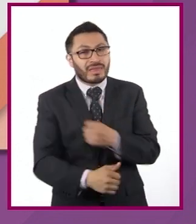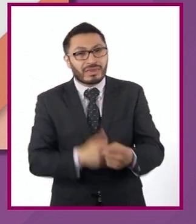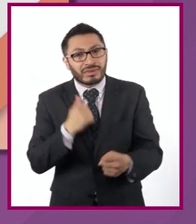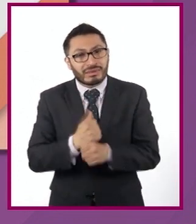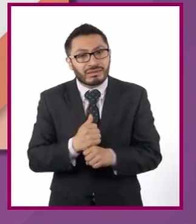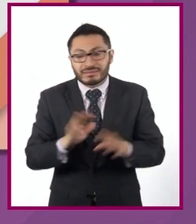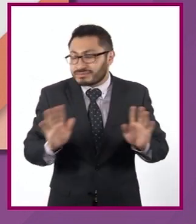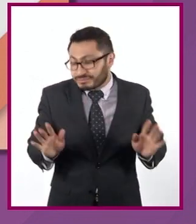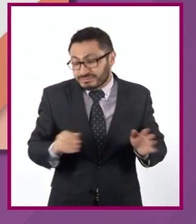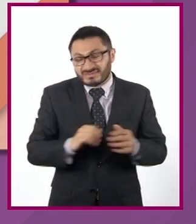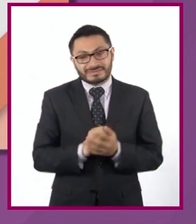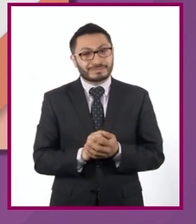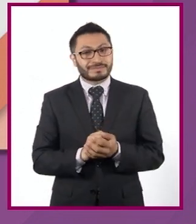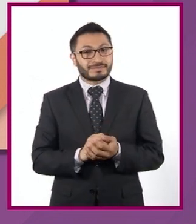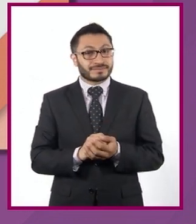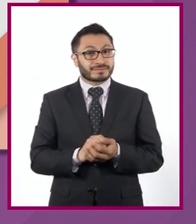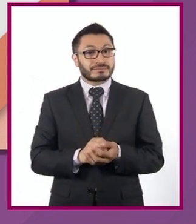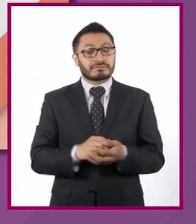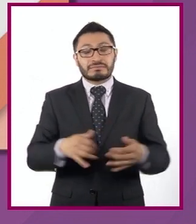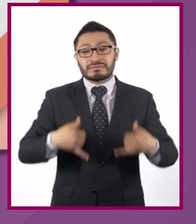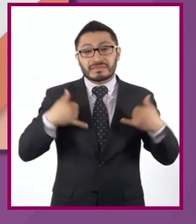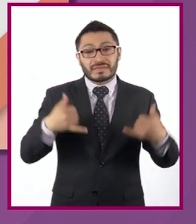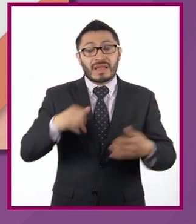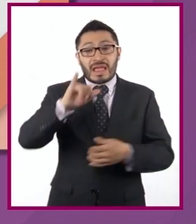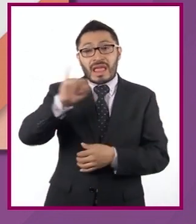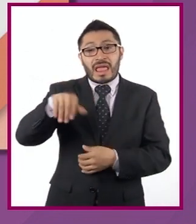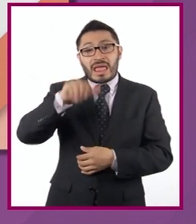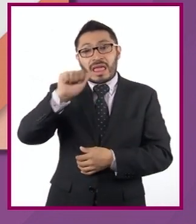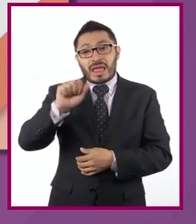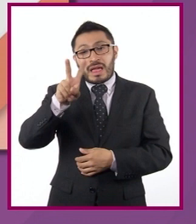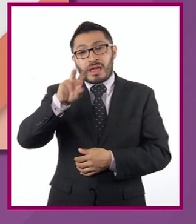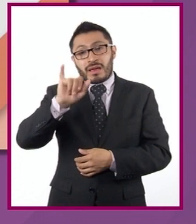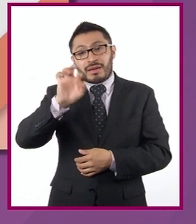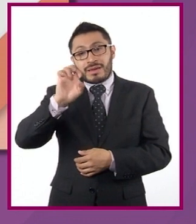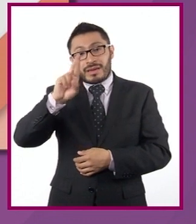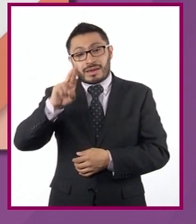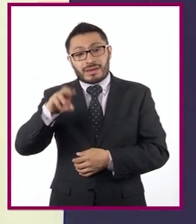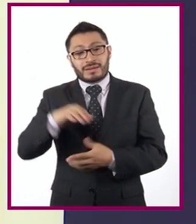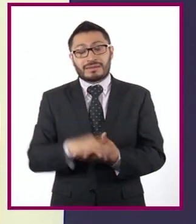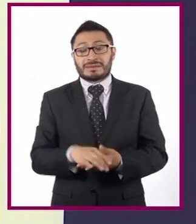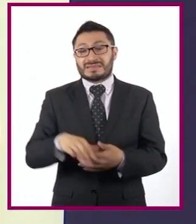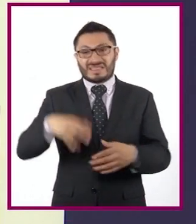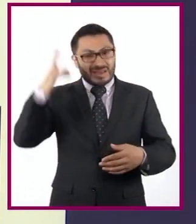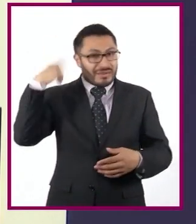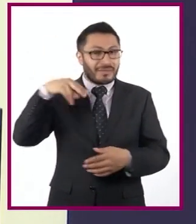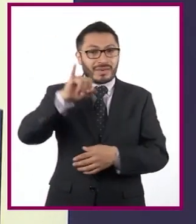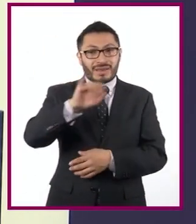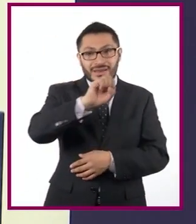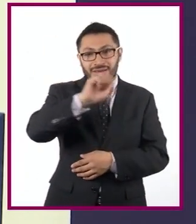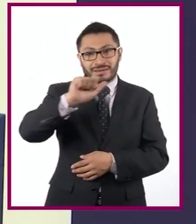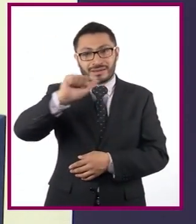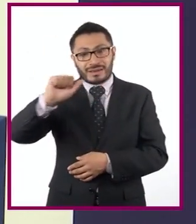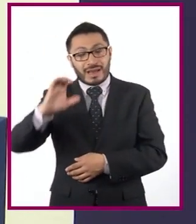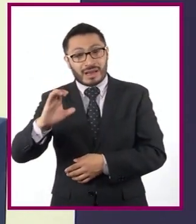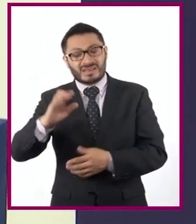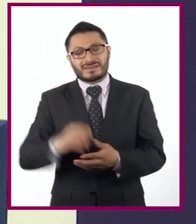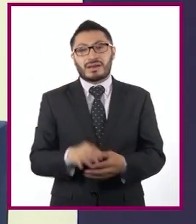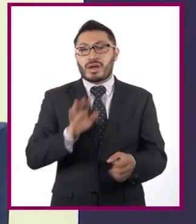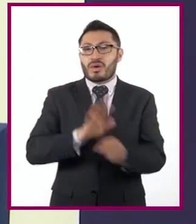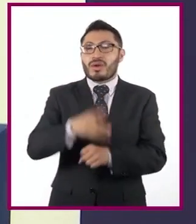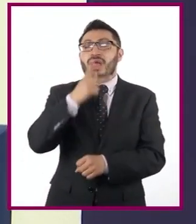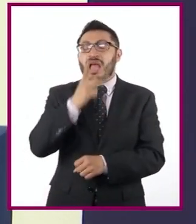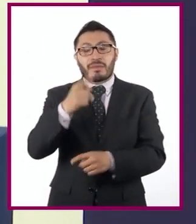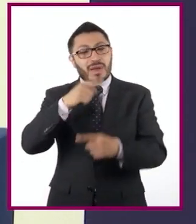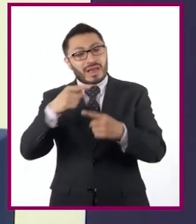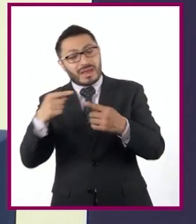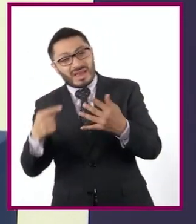años. Javier Marías, El viaje de Isaac. ¿Qué otras palabras, además de las subrayadas en